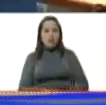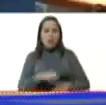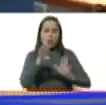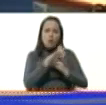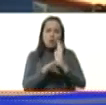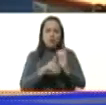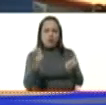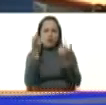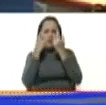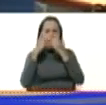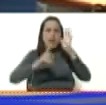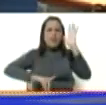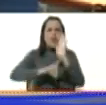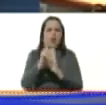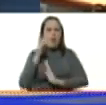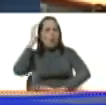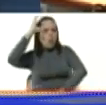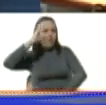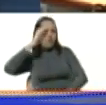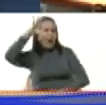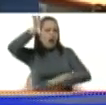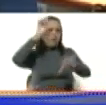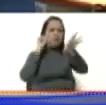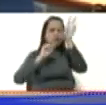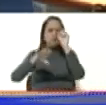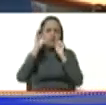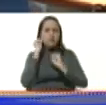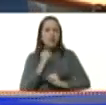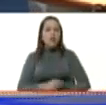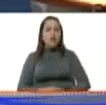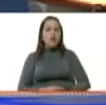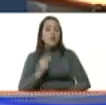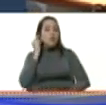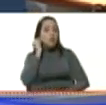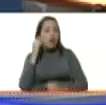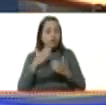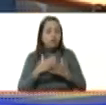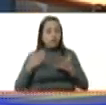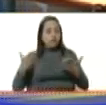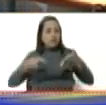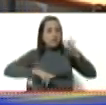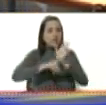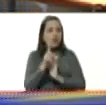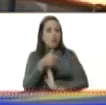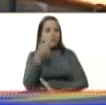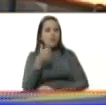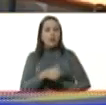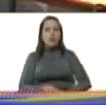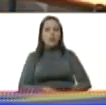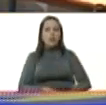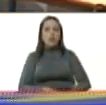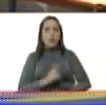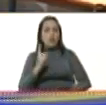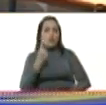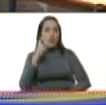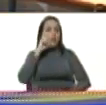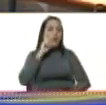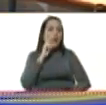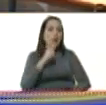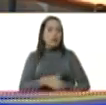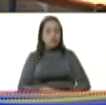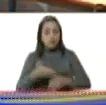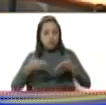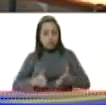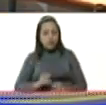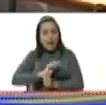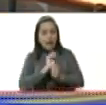de crecimiento en el conocimiento, ¿ves? La mujer se hace más grande, mejor. Bueno, de hecho, solamente el embarazo y el parto cambia